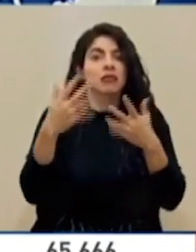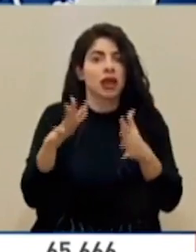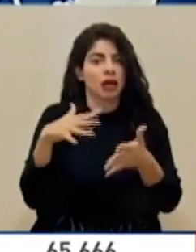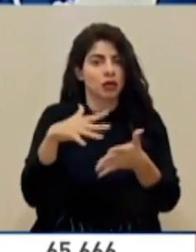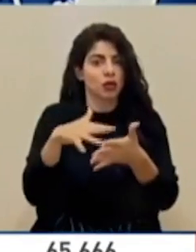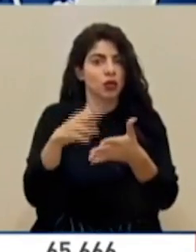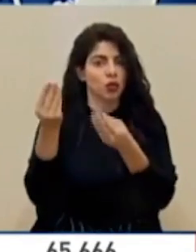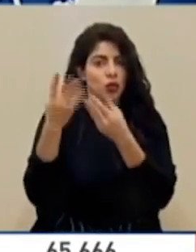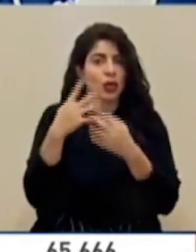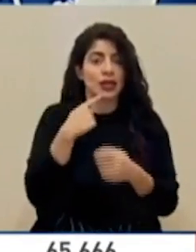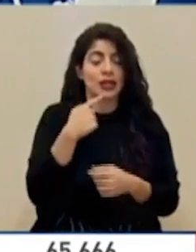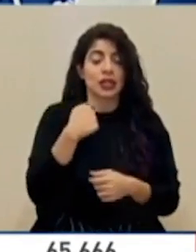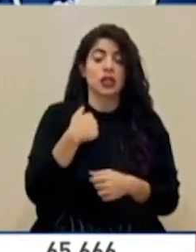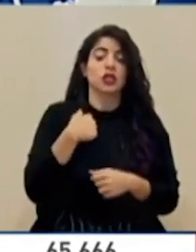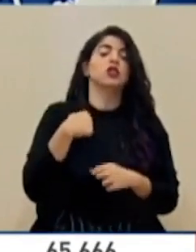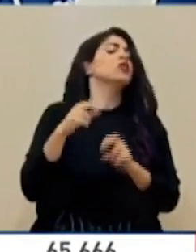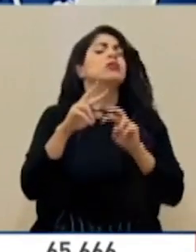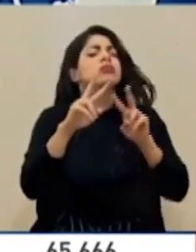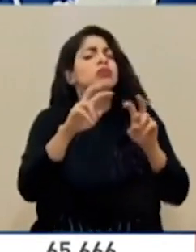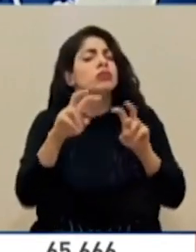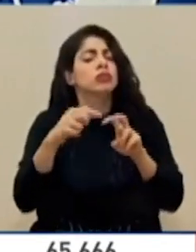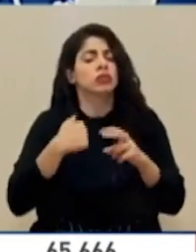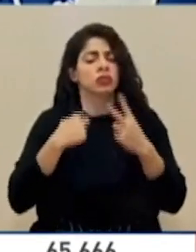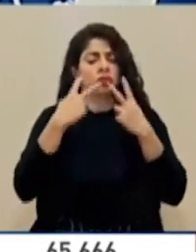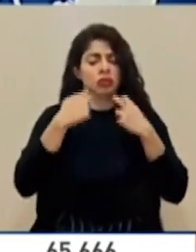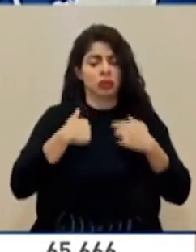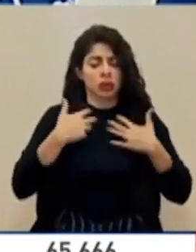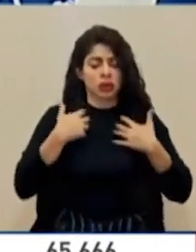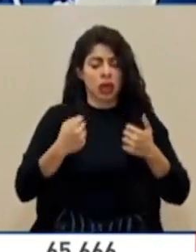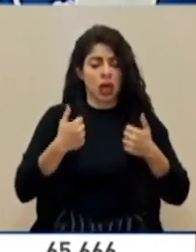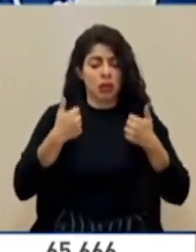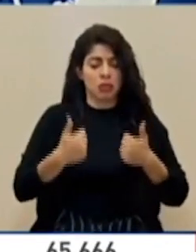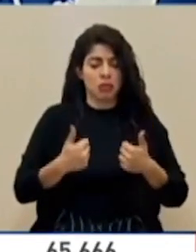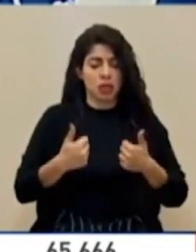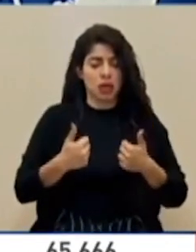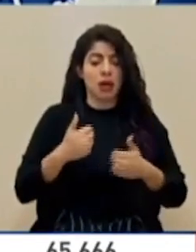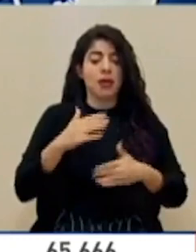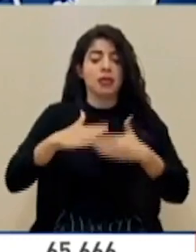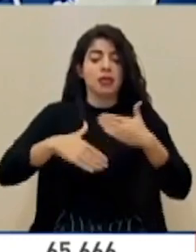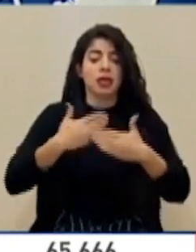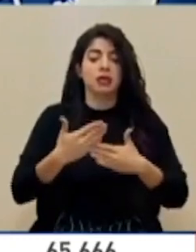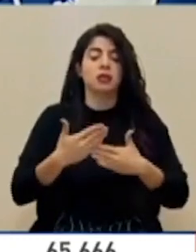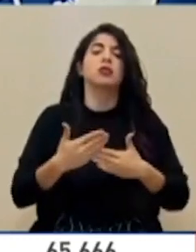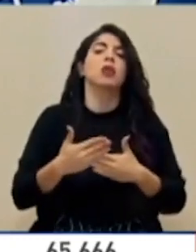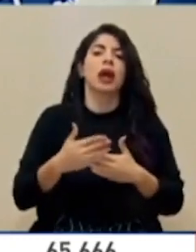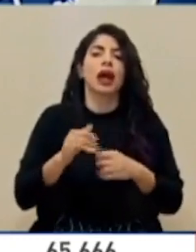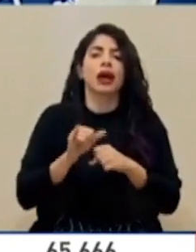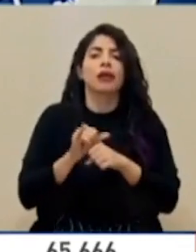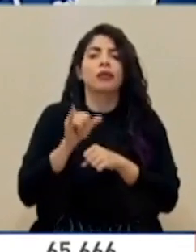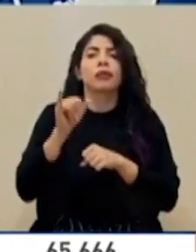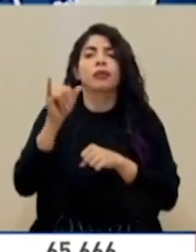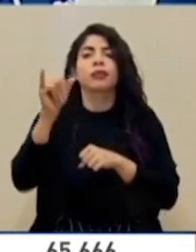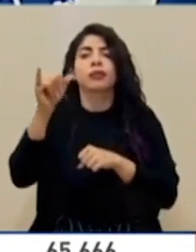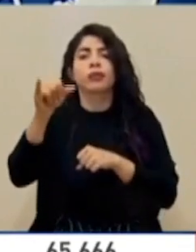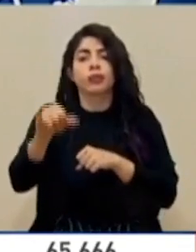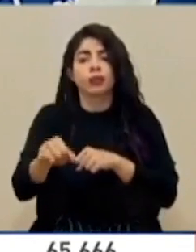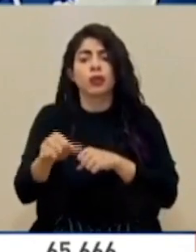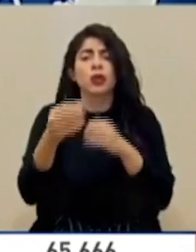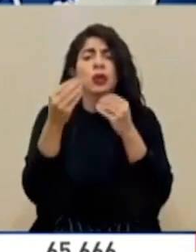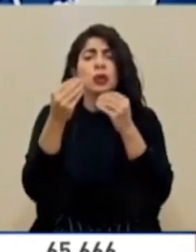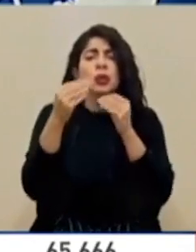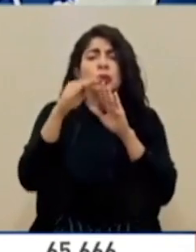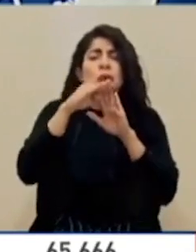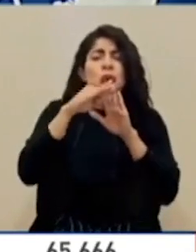estudios, verifican estar en buenas condiciones de salud y además pasan por un tránsito internacional lleno de